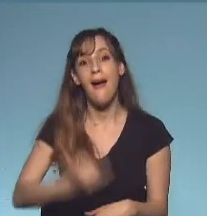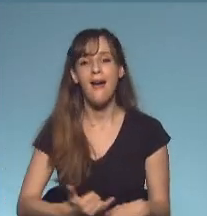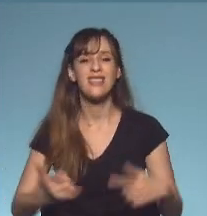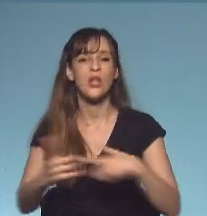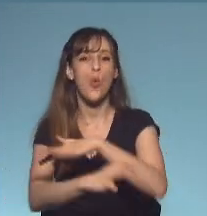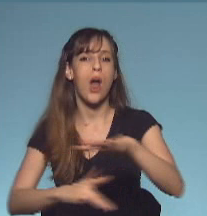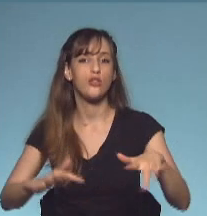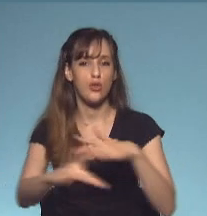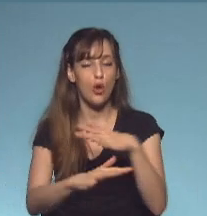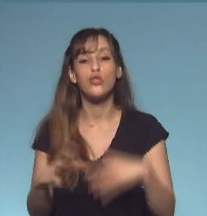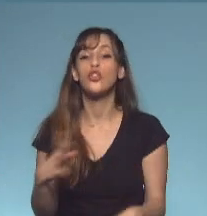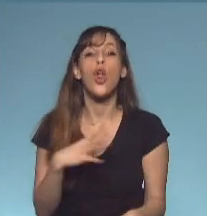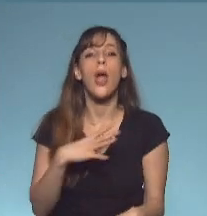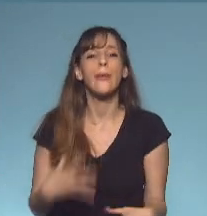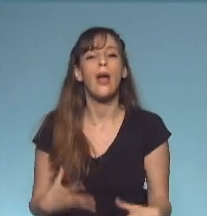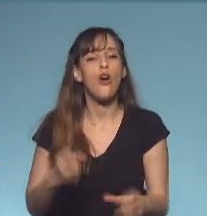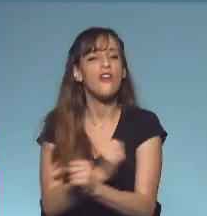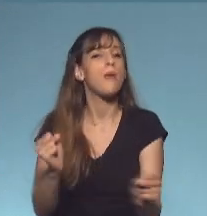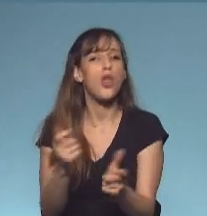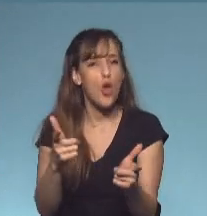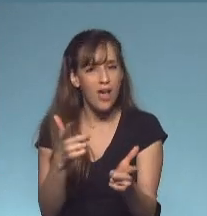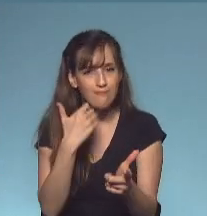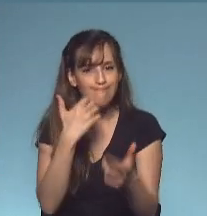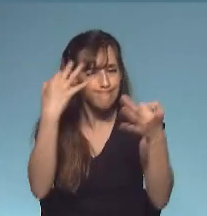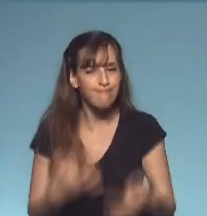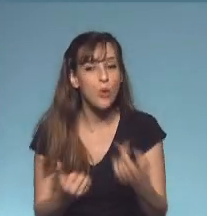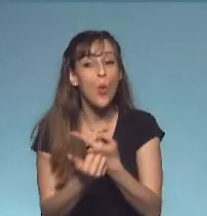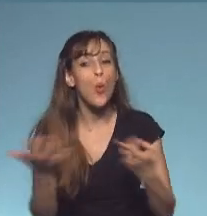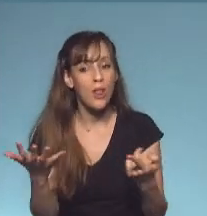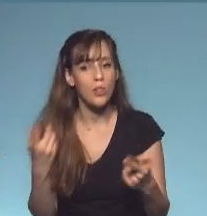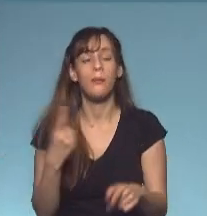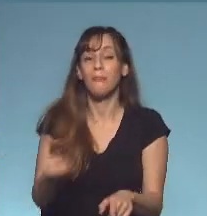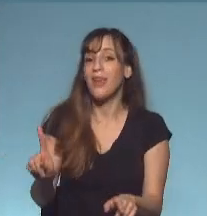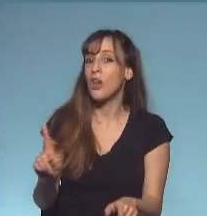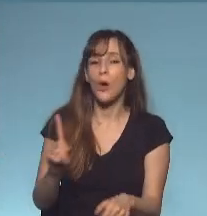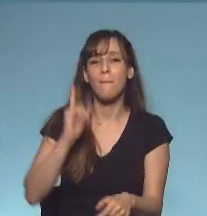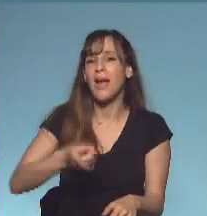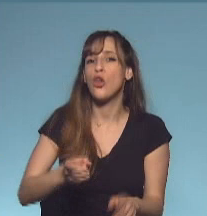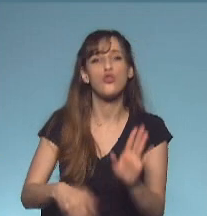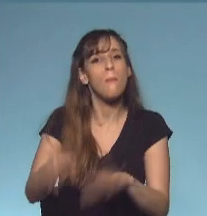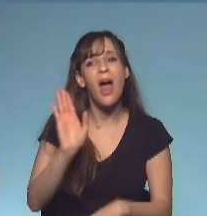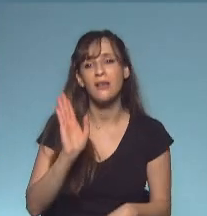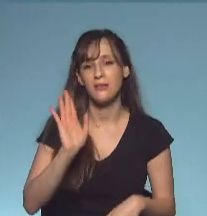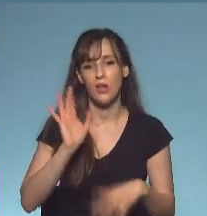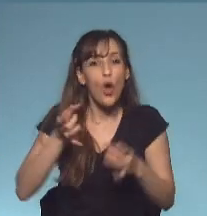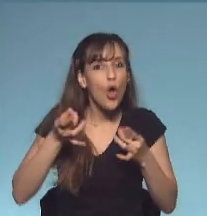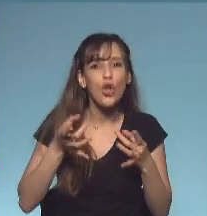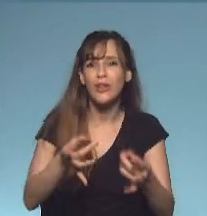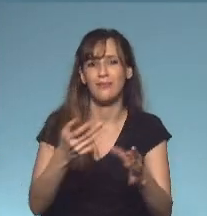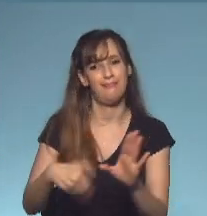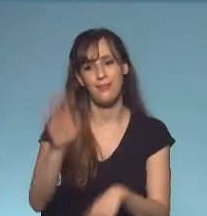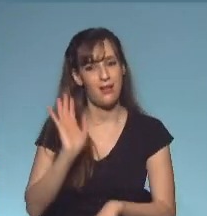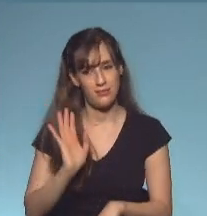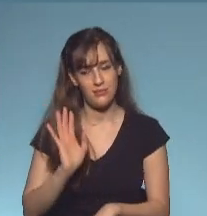todavía no conocemos la magnitud, pero se trata de cepas más peligrosas y más contagiosas. Conducta